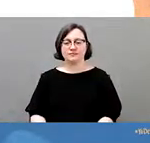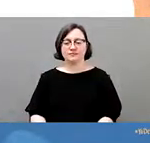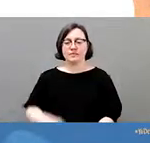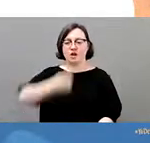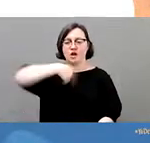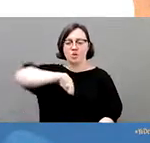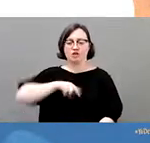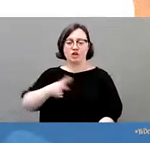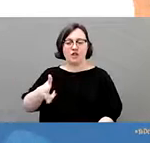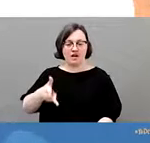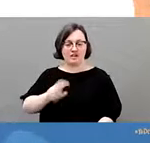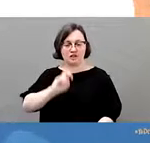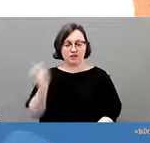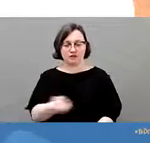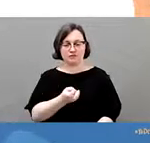Nuestros derechos.